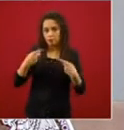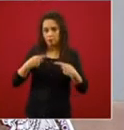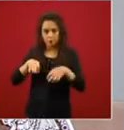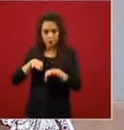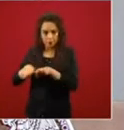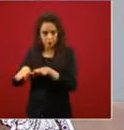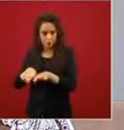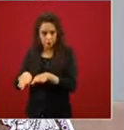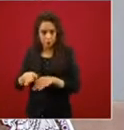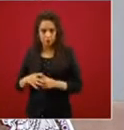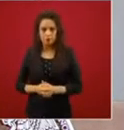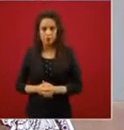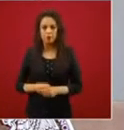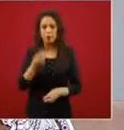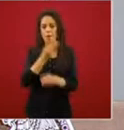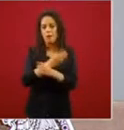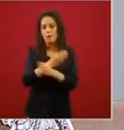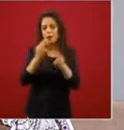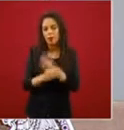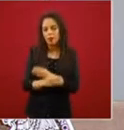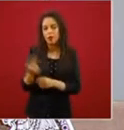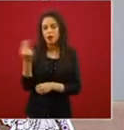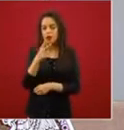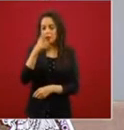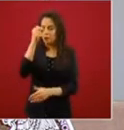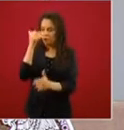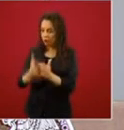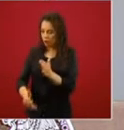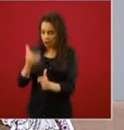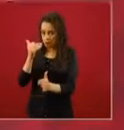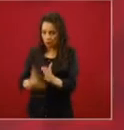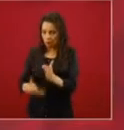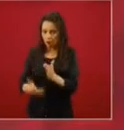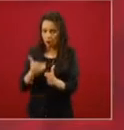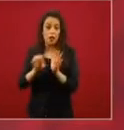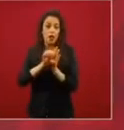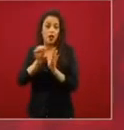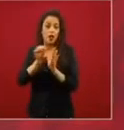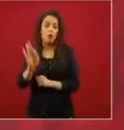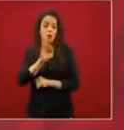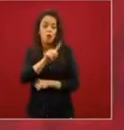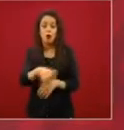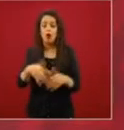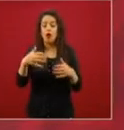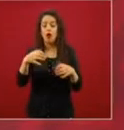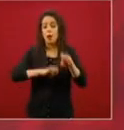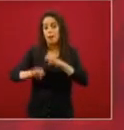que no falten los insumos, si es una fábrica,